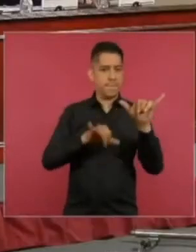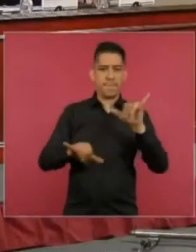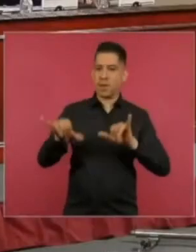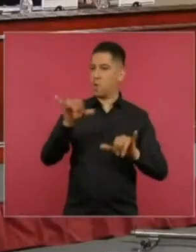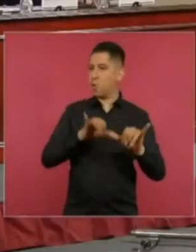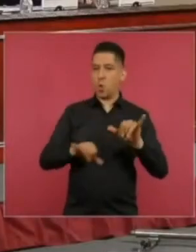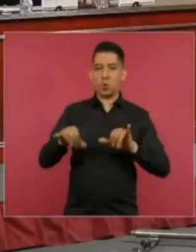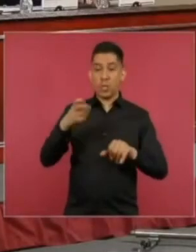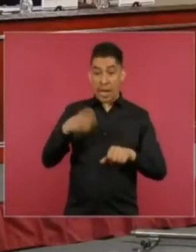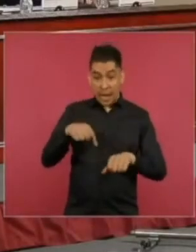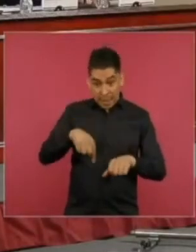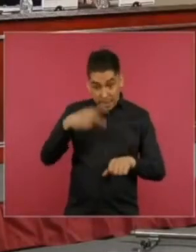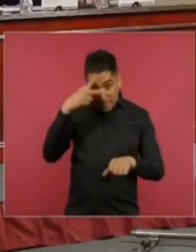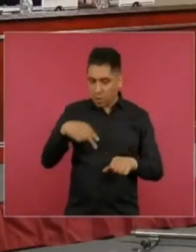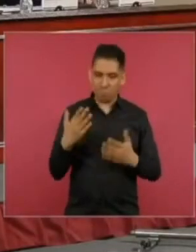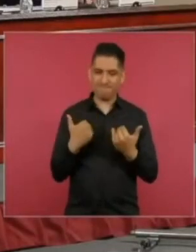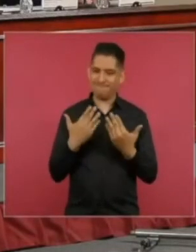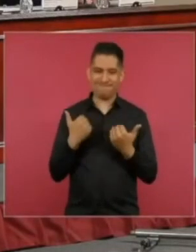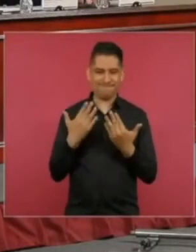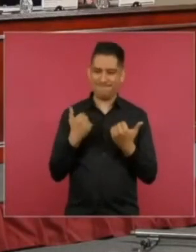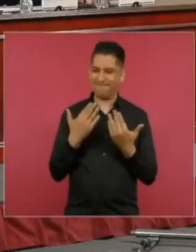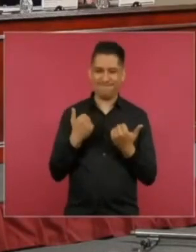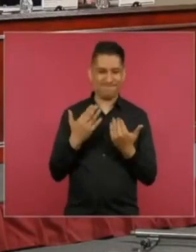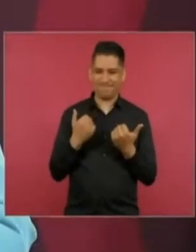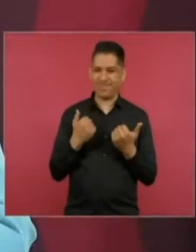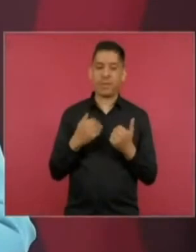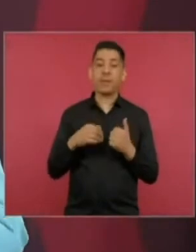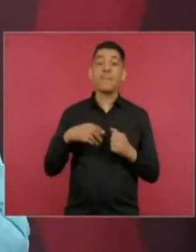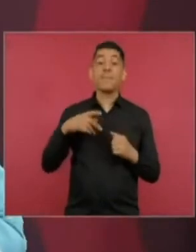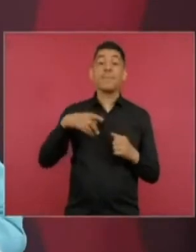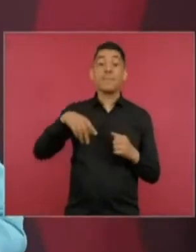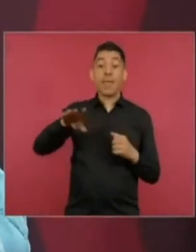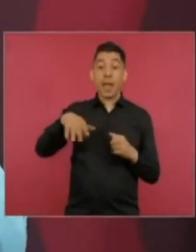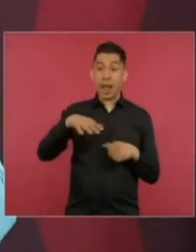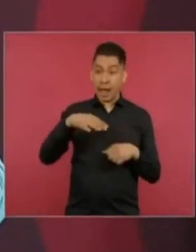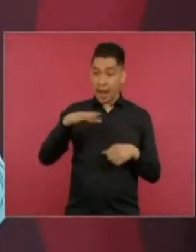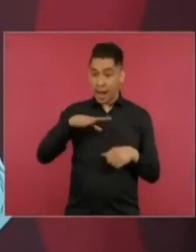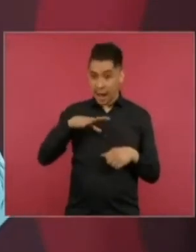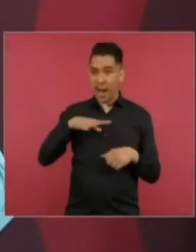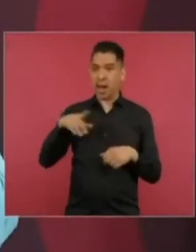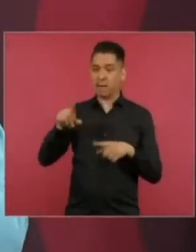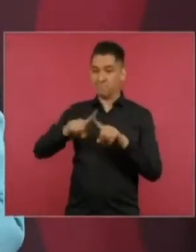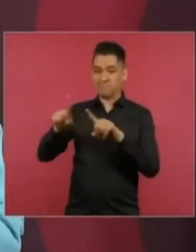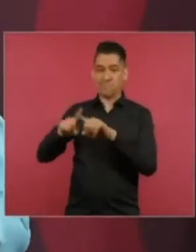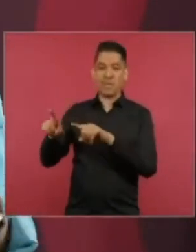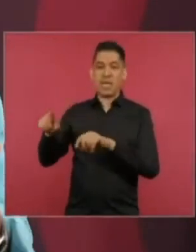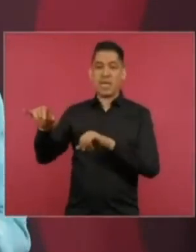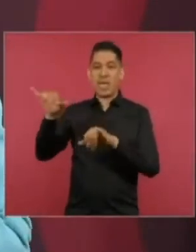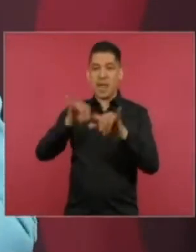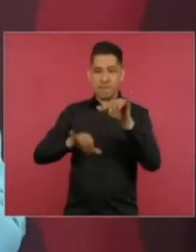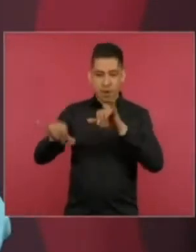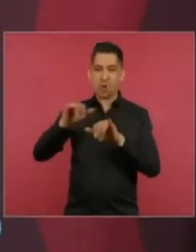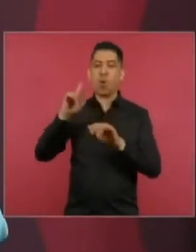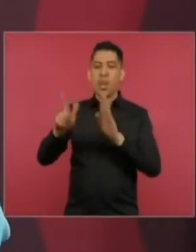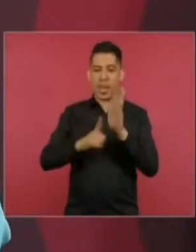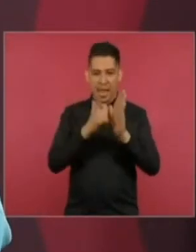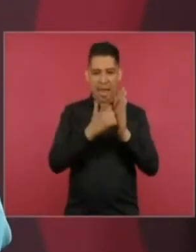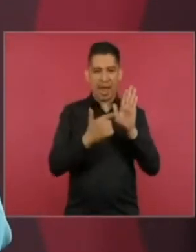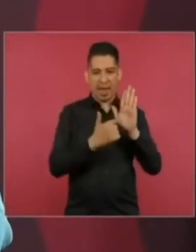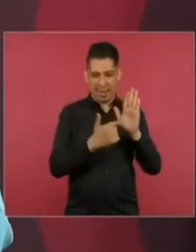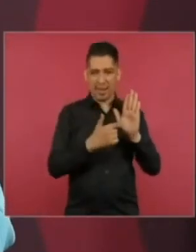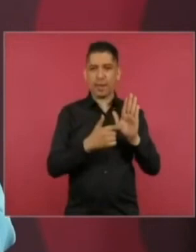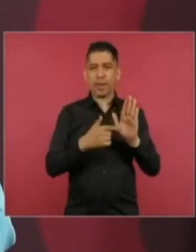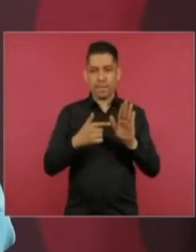en México, más faltaba, ¿verdad? Lo que hay son laboratorios ilegales, y eso sí es lo que se ha encontrado, y ahí es donde se han